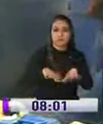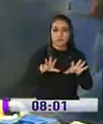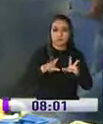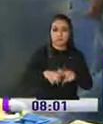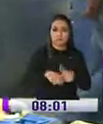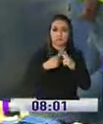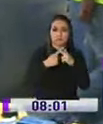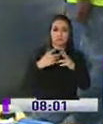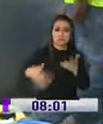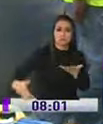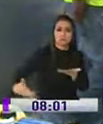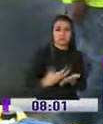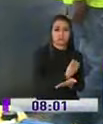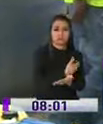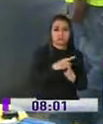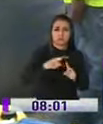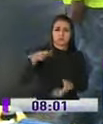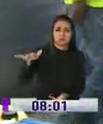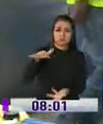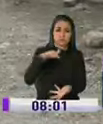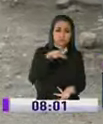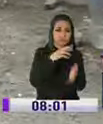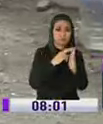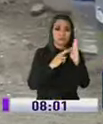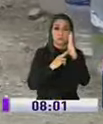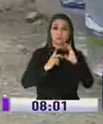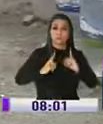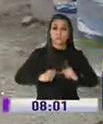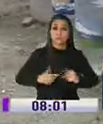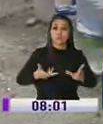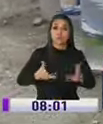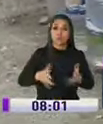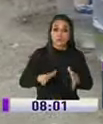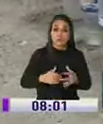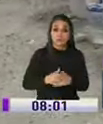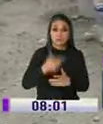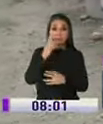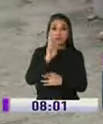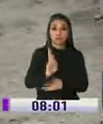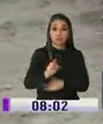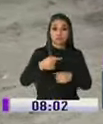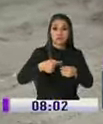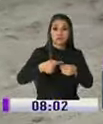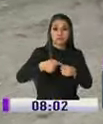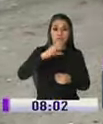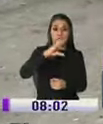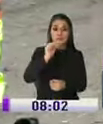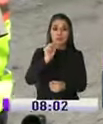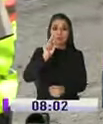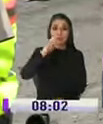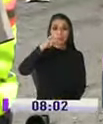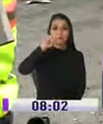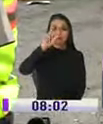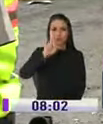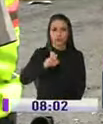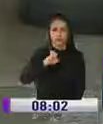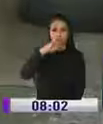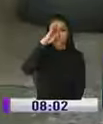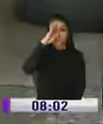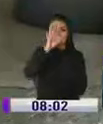decomisado decenas de litros de licor sin registro sanitario. En el sur de Quito, en el sector de Caupicho, inteligencia policial ubicó una casa